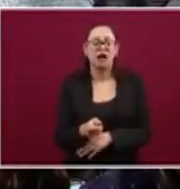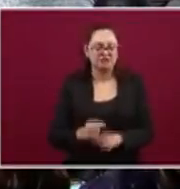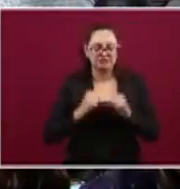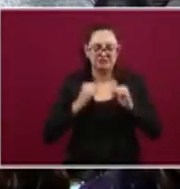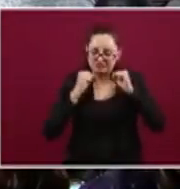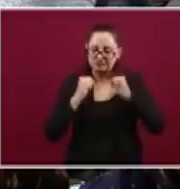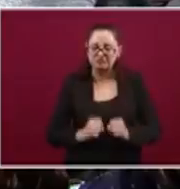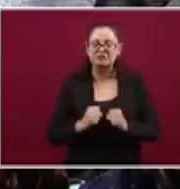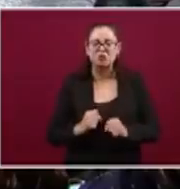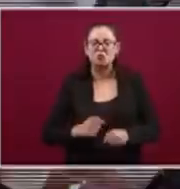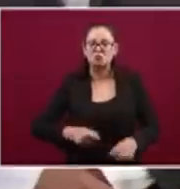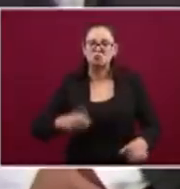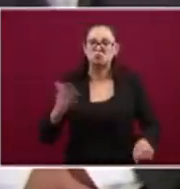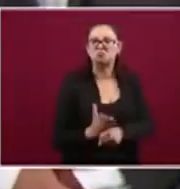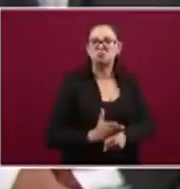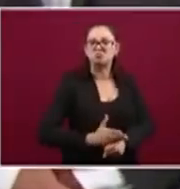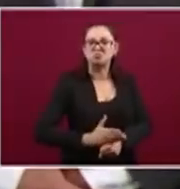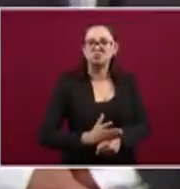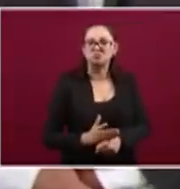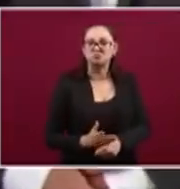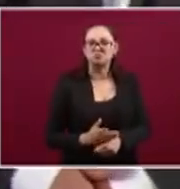a sentenciar